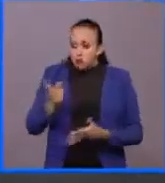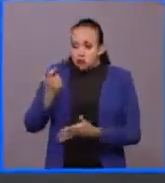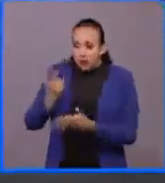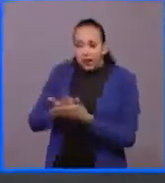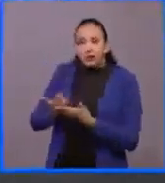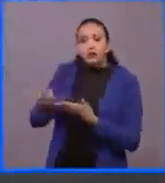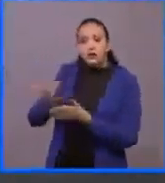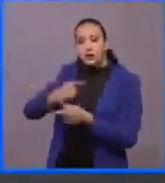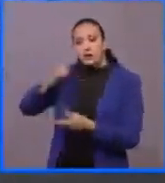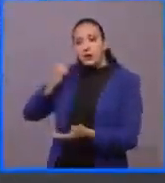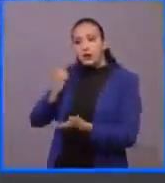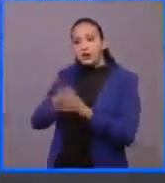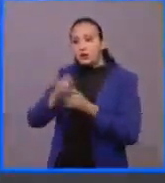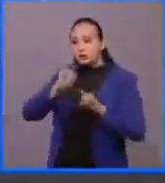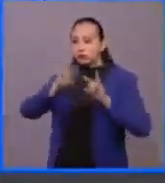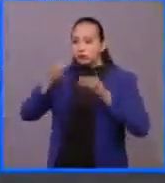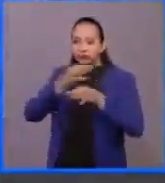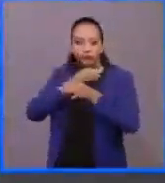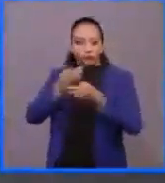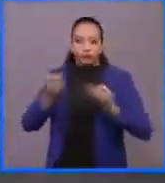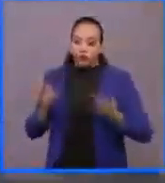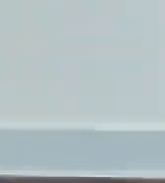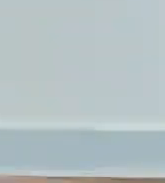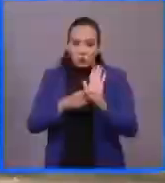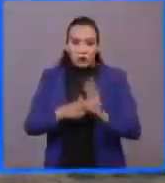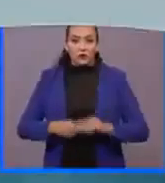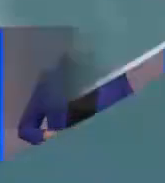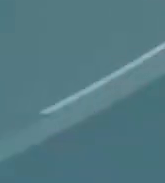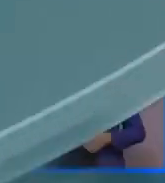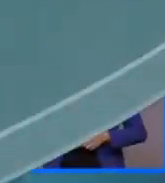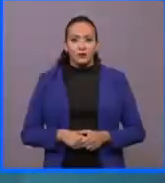la elaboración de dicha publicación.